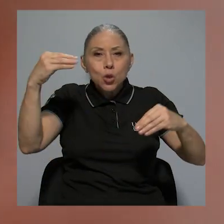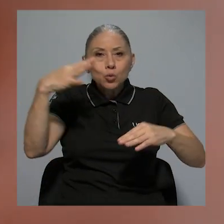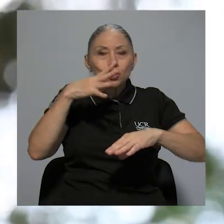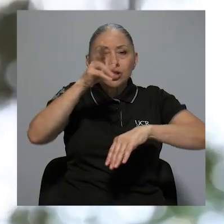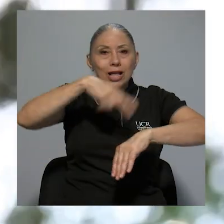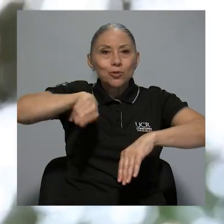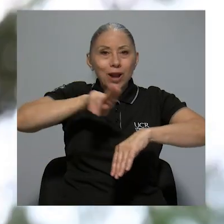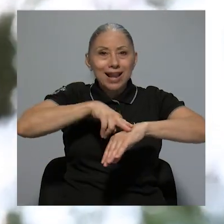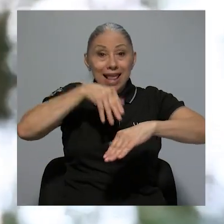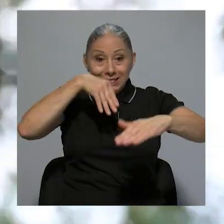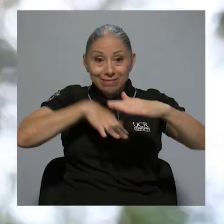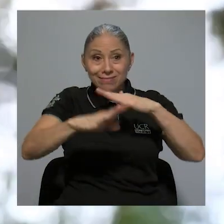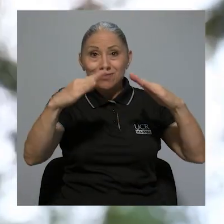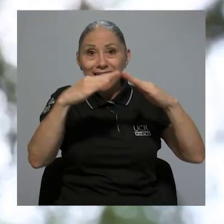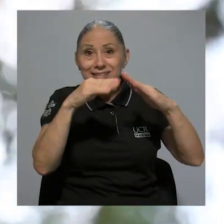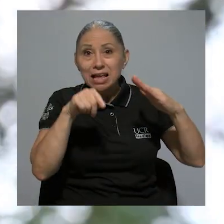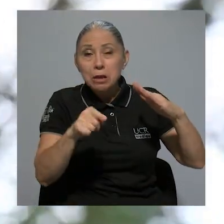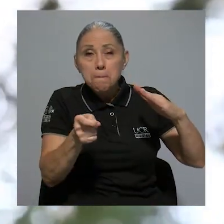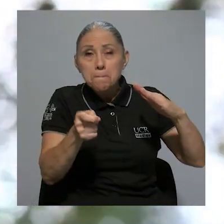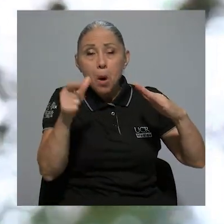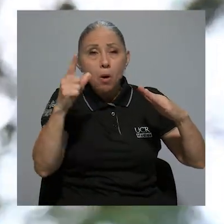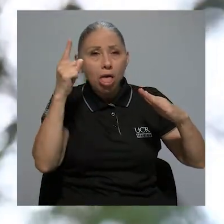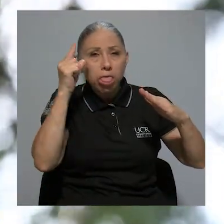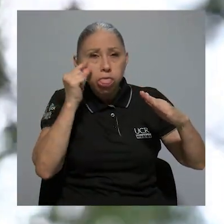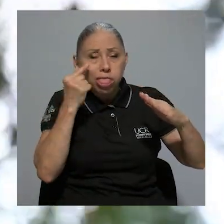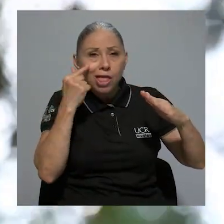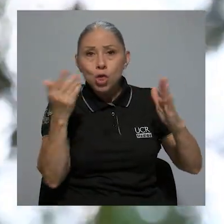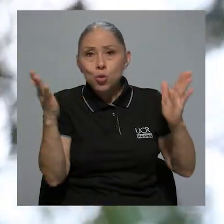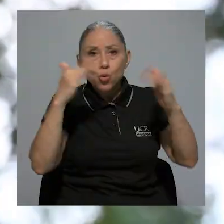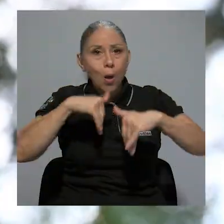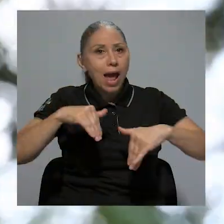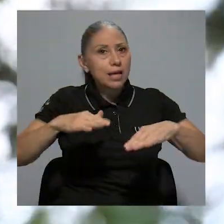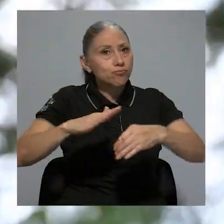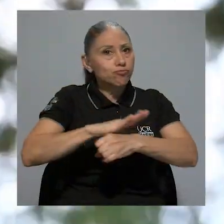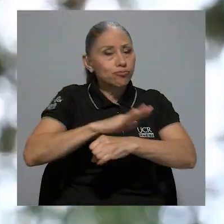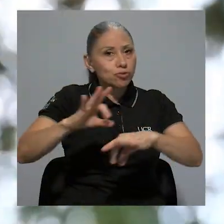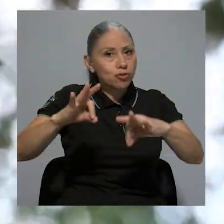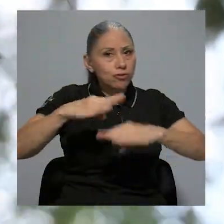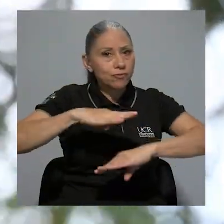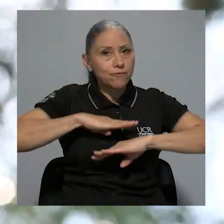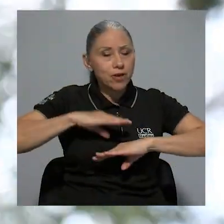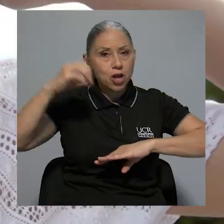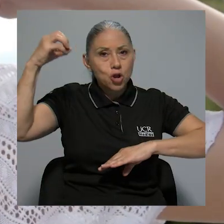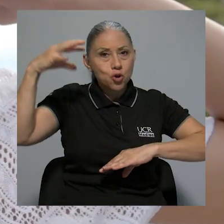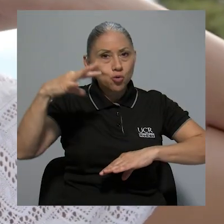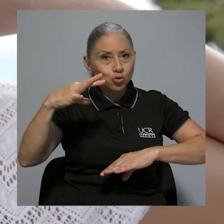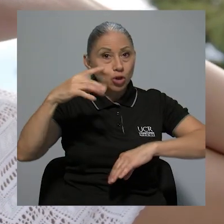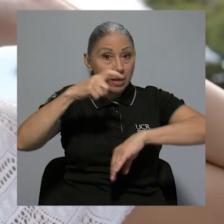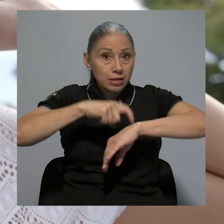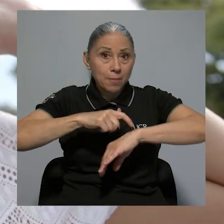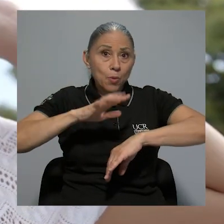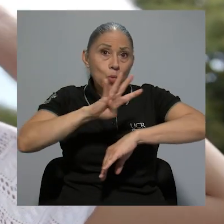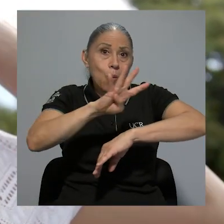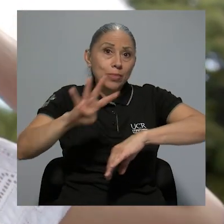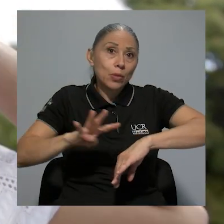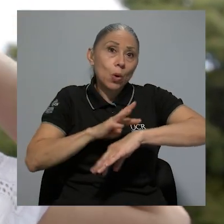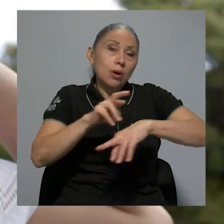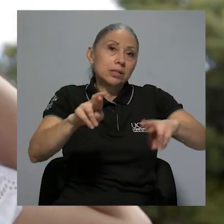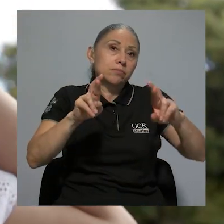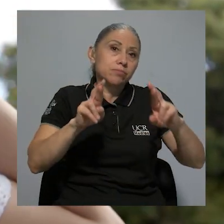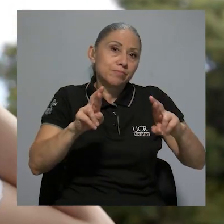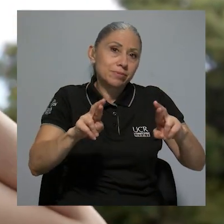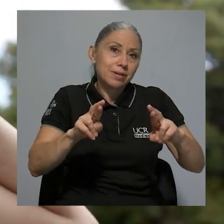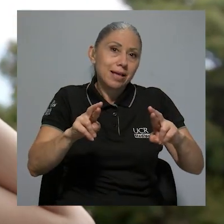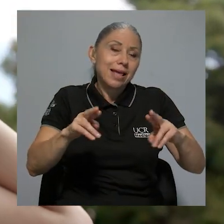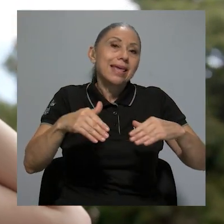interiores recibimos poco, o sea, no recibimos esa cantidad de luz durante idealmente 4 horas que supere un